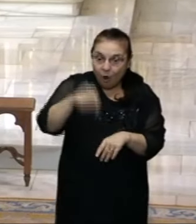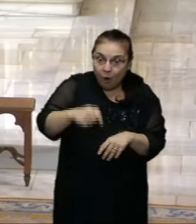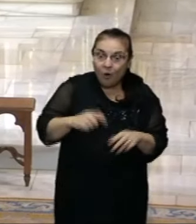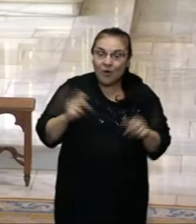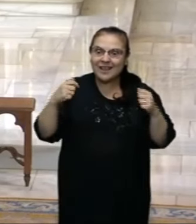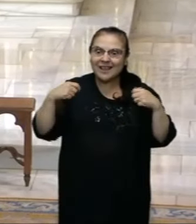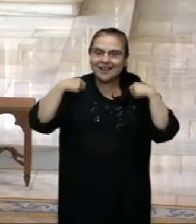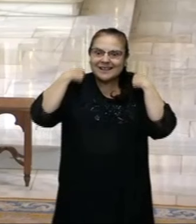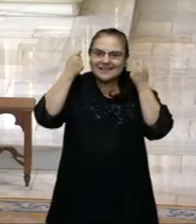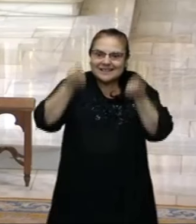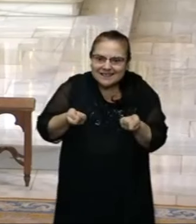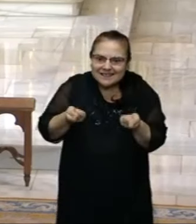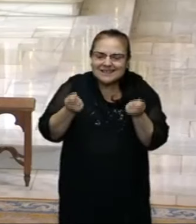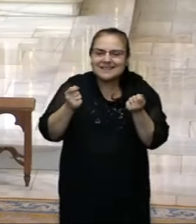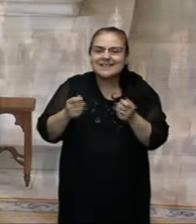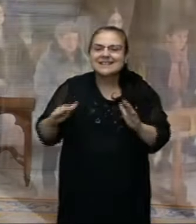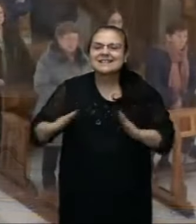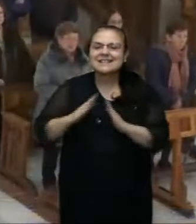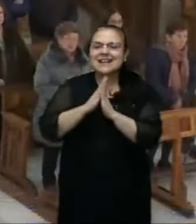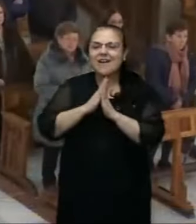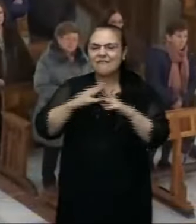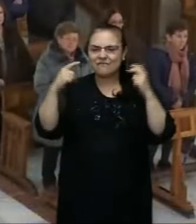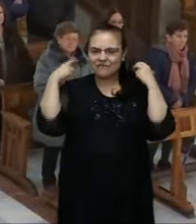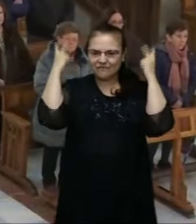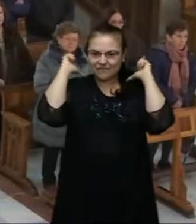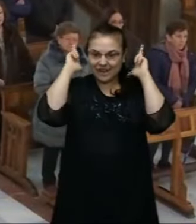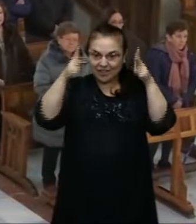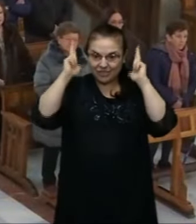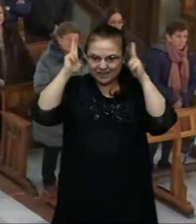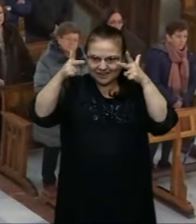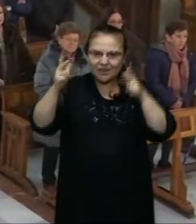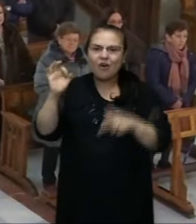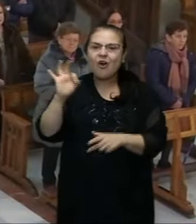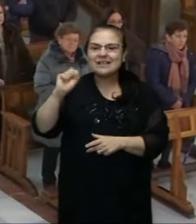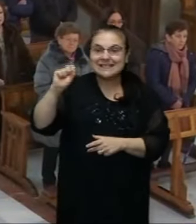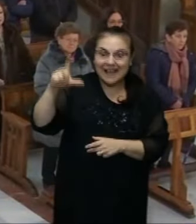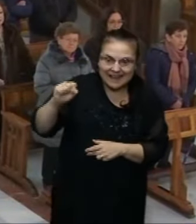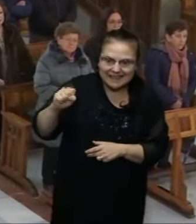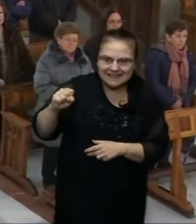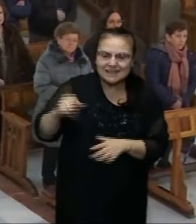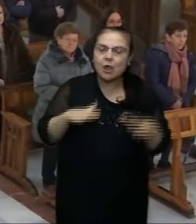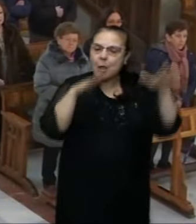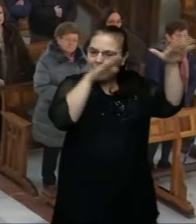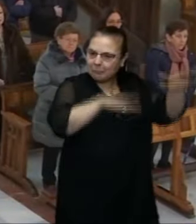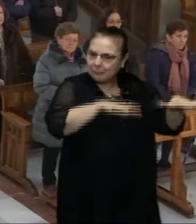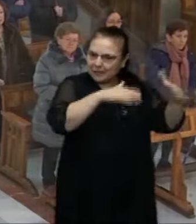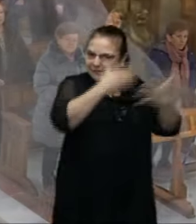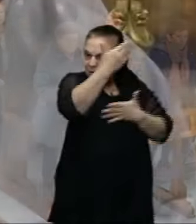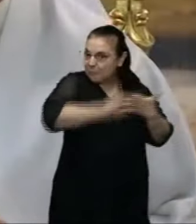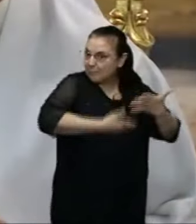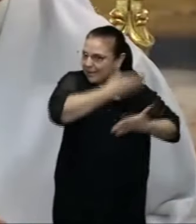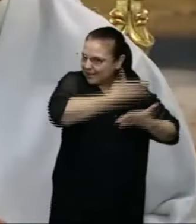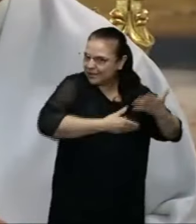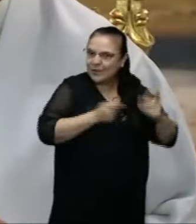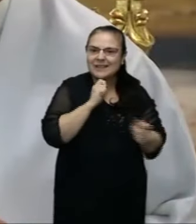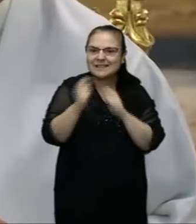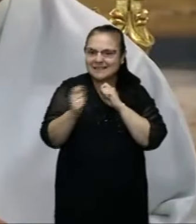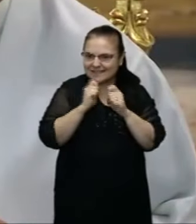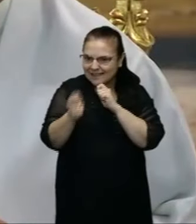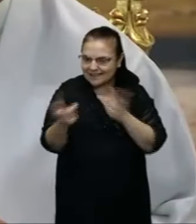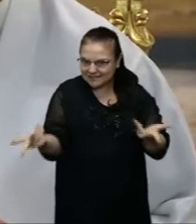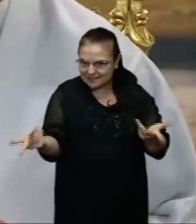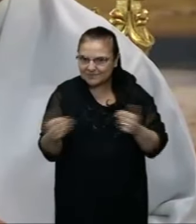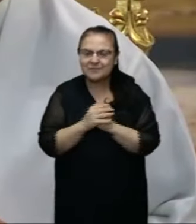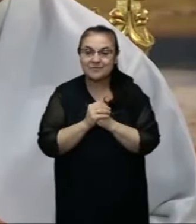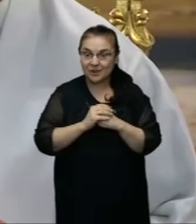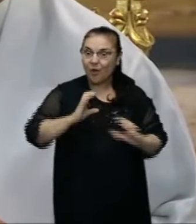Francisco de Sales, que San Francisco de Sales es el patrono de los periodistas. Y está aquí con nosotros el padre José Gabriel Vera, de la Comisión